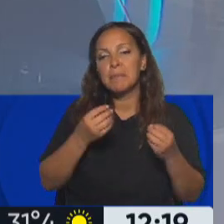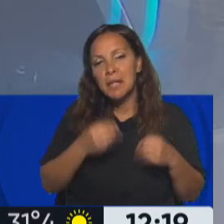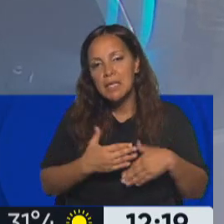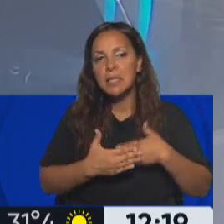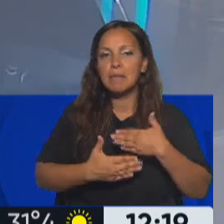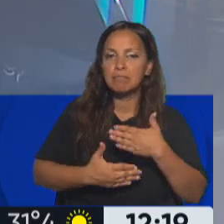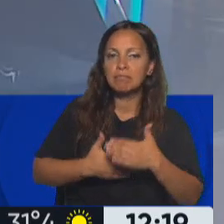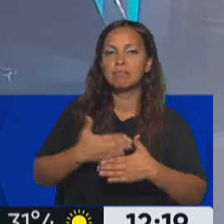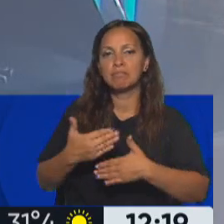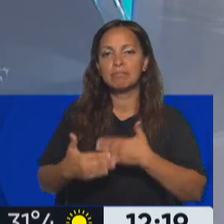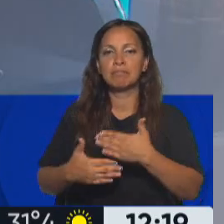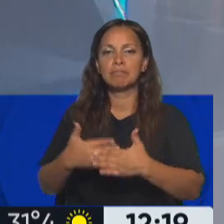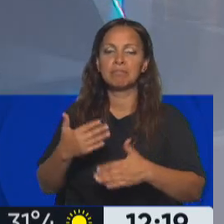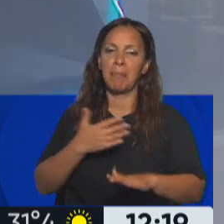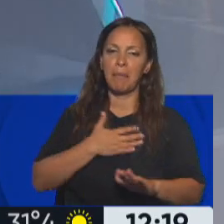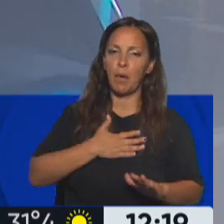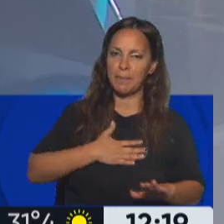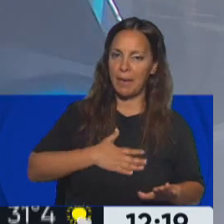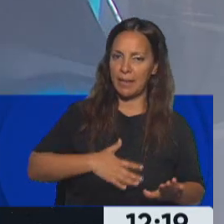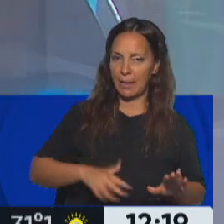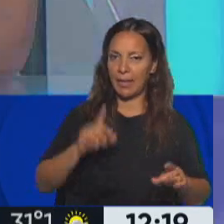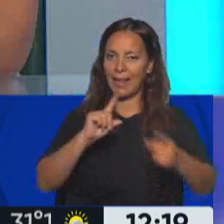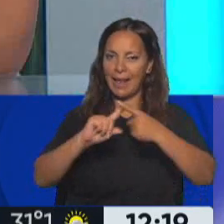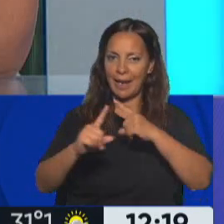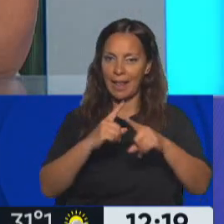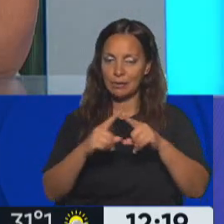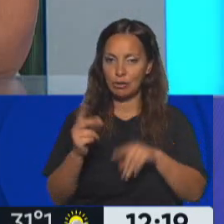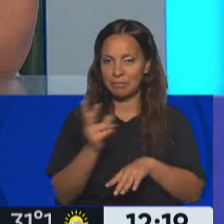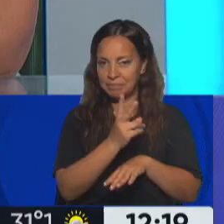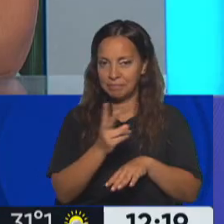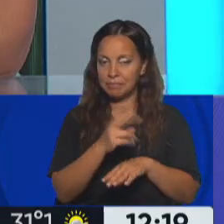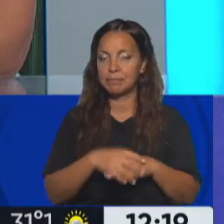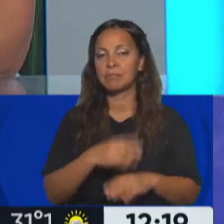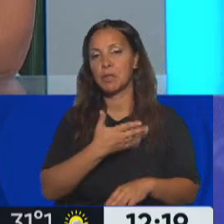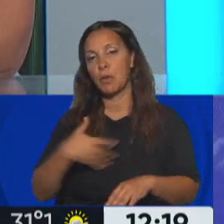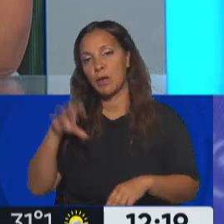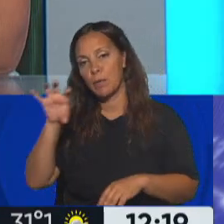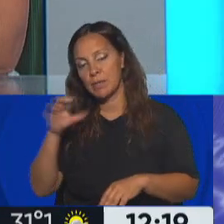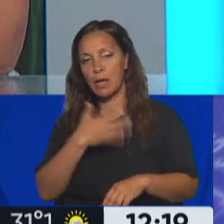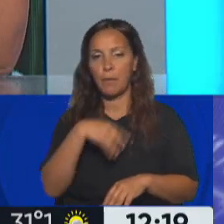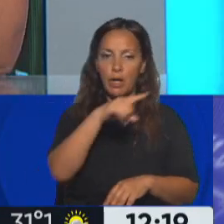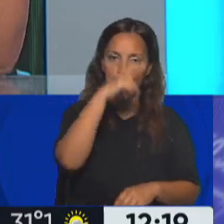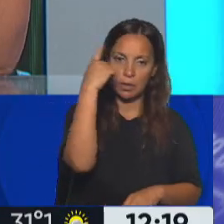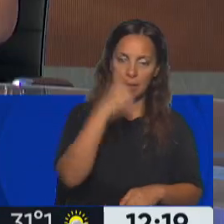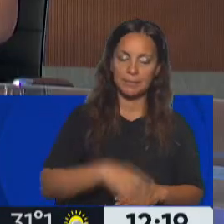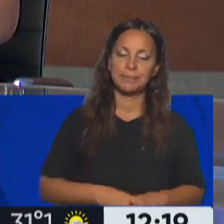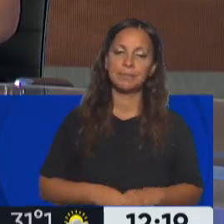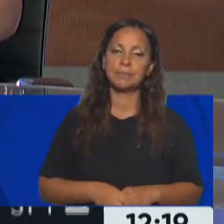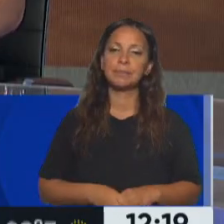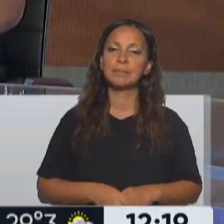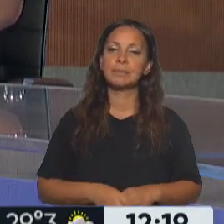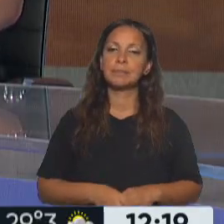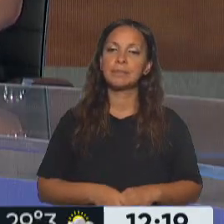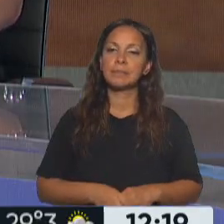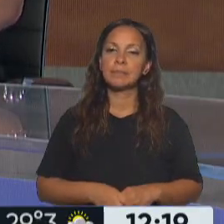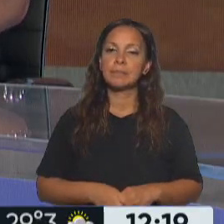un impas de tranquilidad entre los mandatarios y el gobierno nacional, el ministro. Exactamente. Bueno,